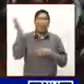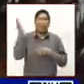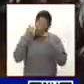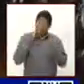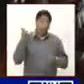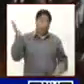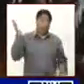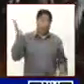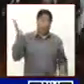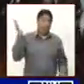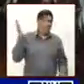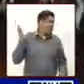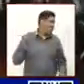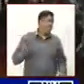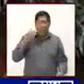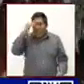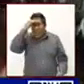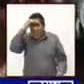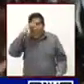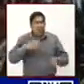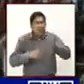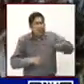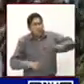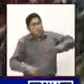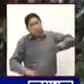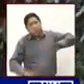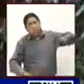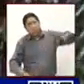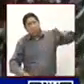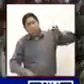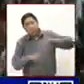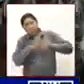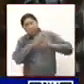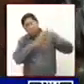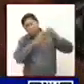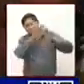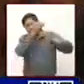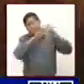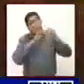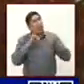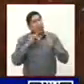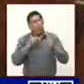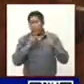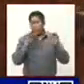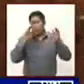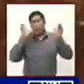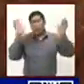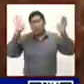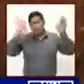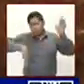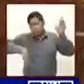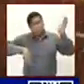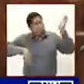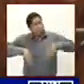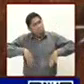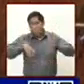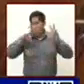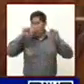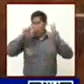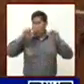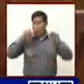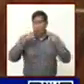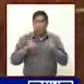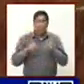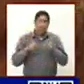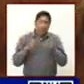crecido y el muro de allá estaba ya ese muro de allá lo hemos construido no Entonces no hubo ninguna caída de muro ninguna caída de muro aquí